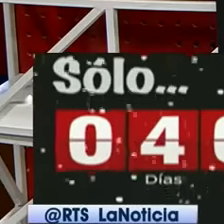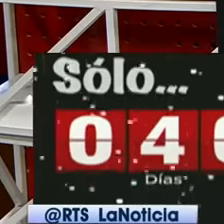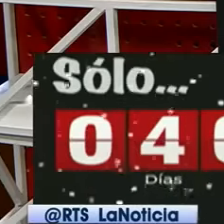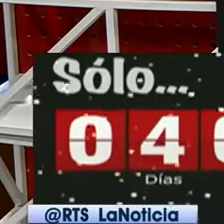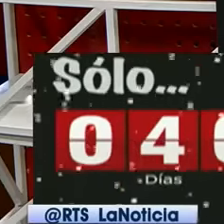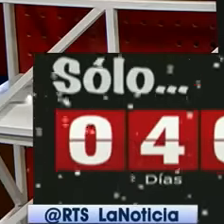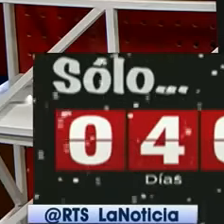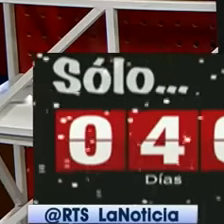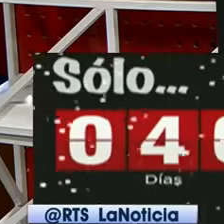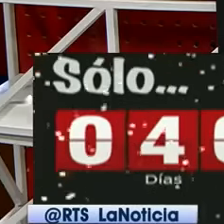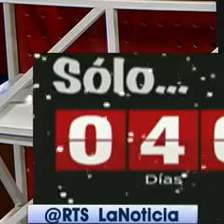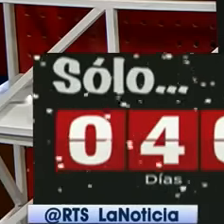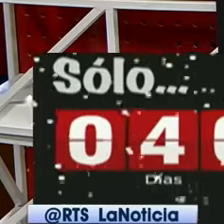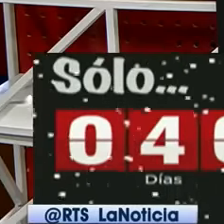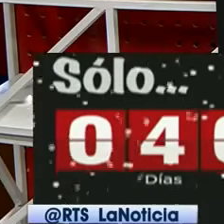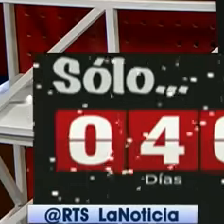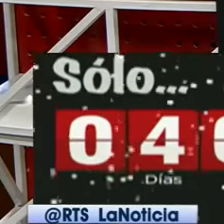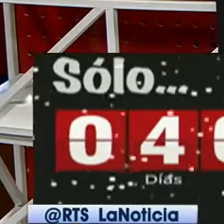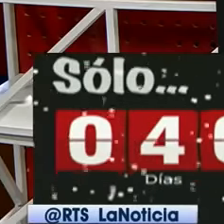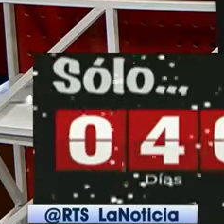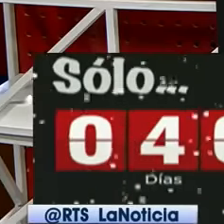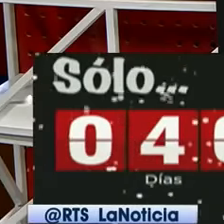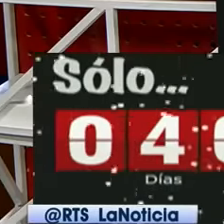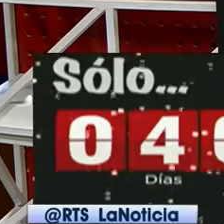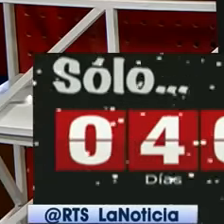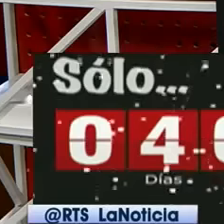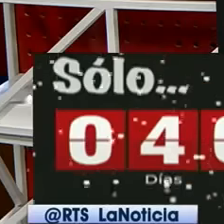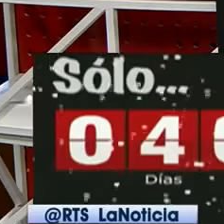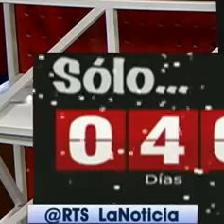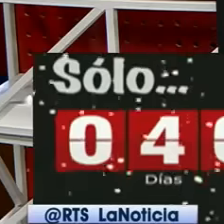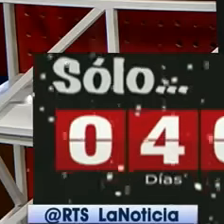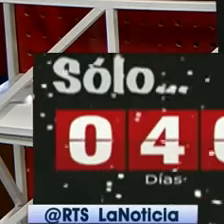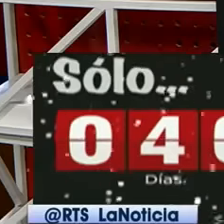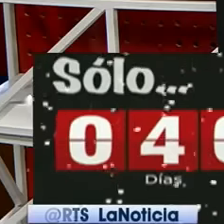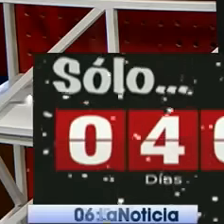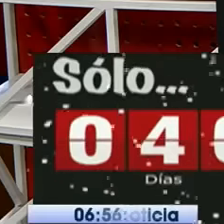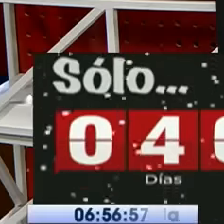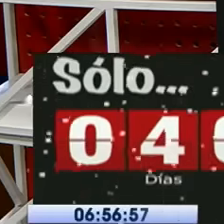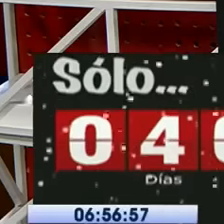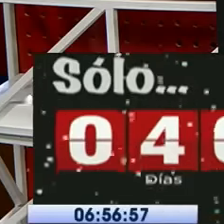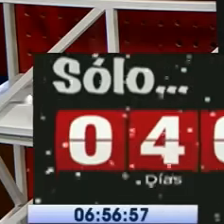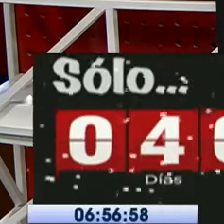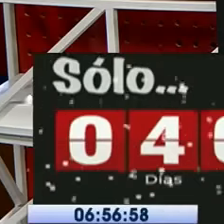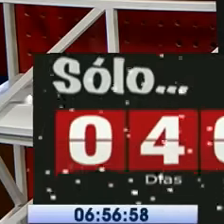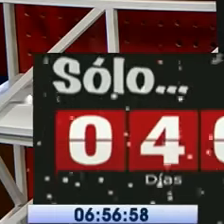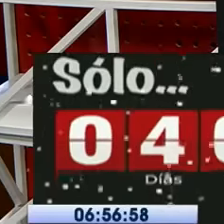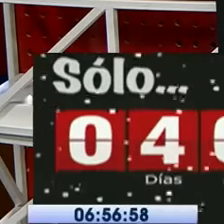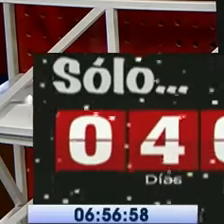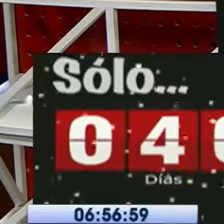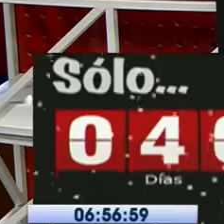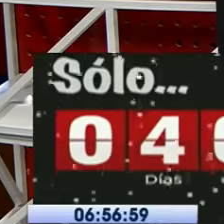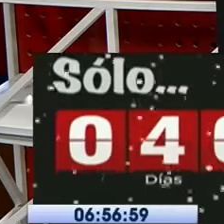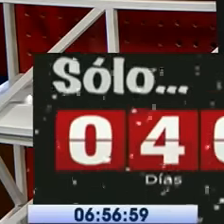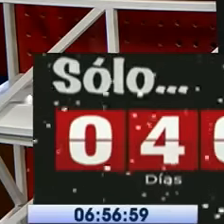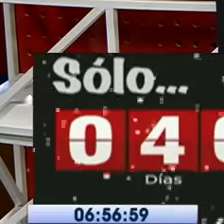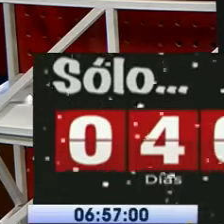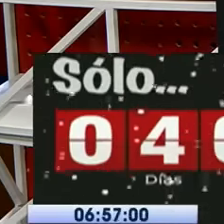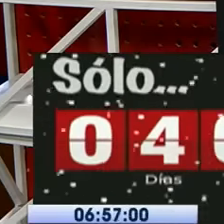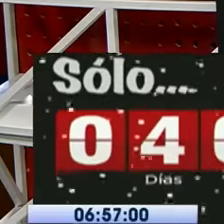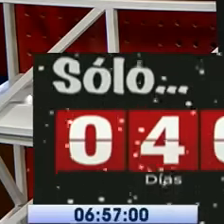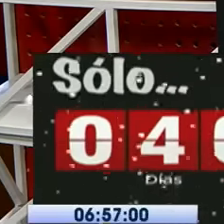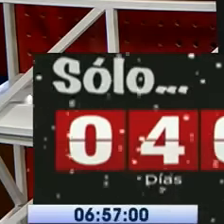gente empieza a reflexionar sobre la verdadera importancia y sentido de la Navidad. La unidad de la familia. No es justamente el económico. No, de ninguna manera.